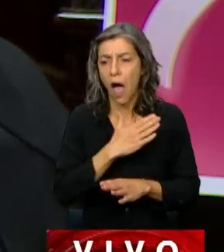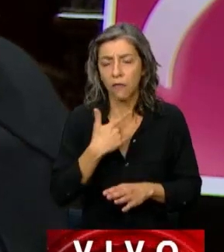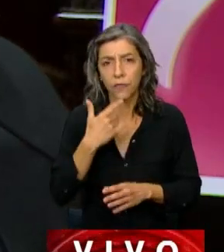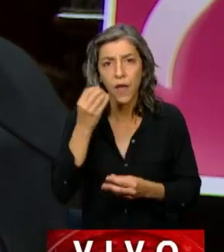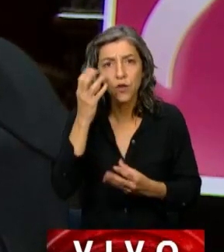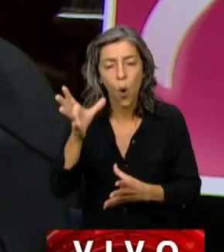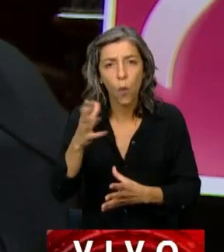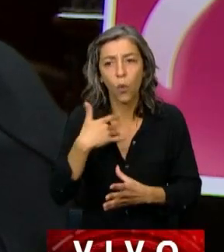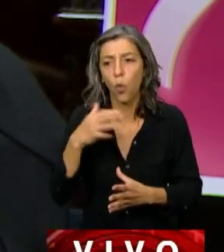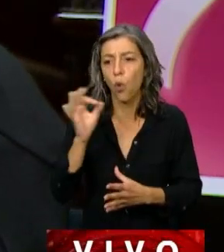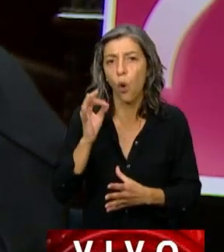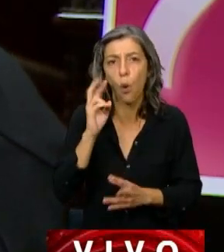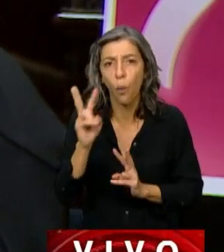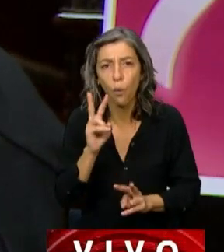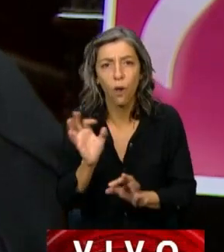permite.